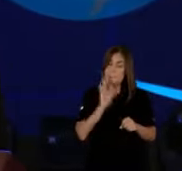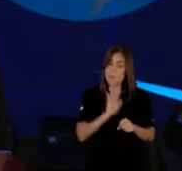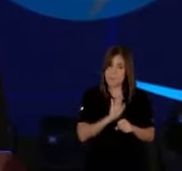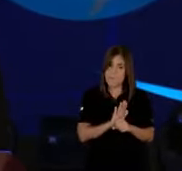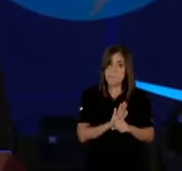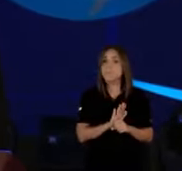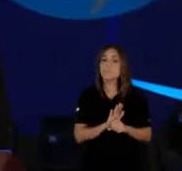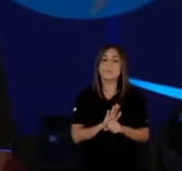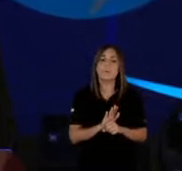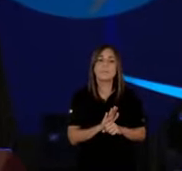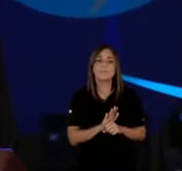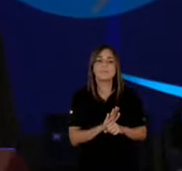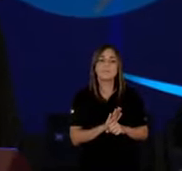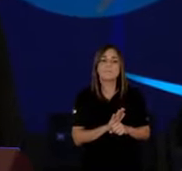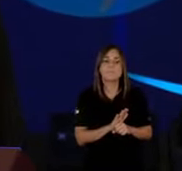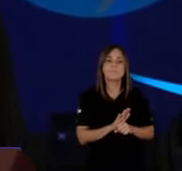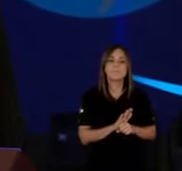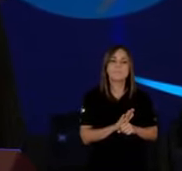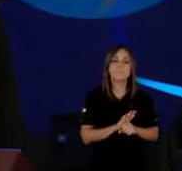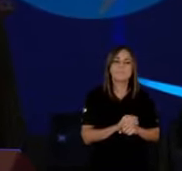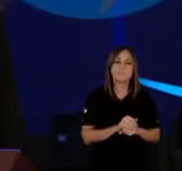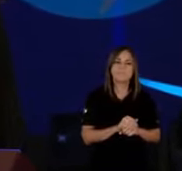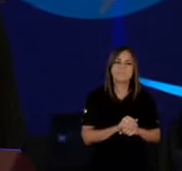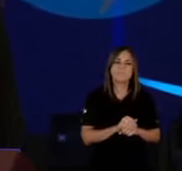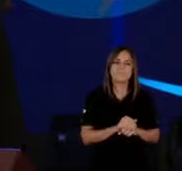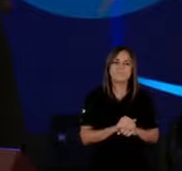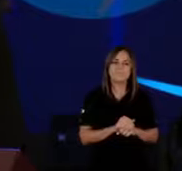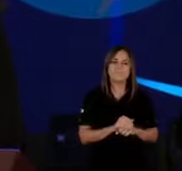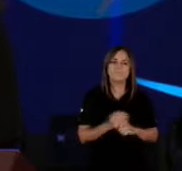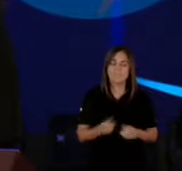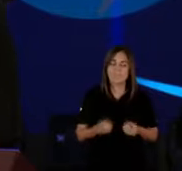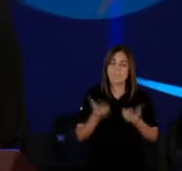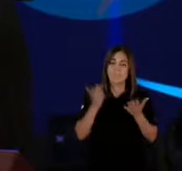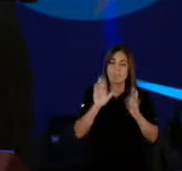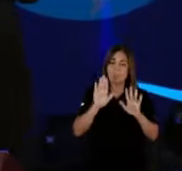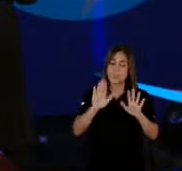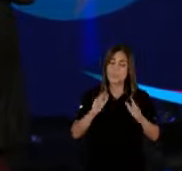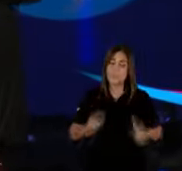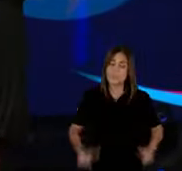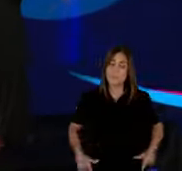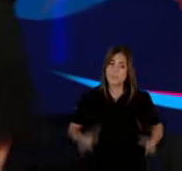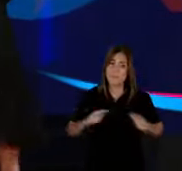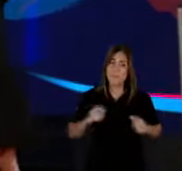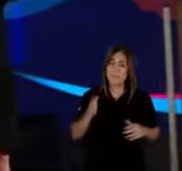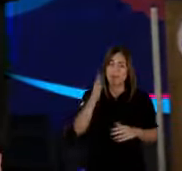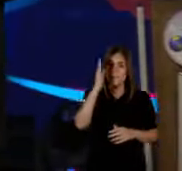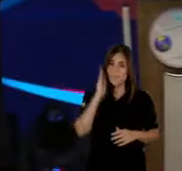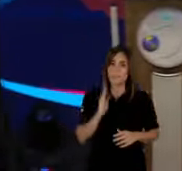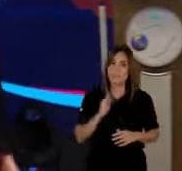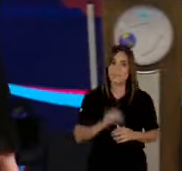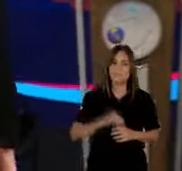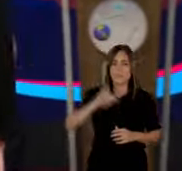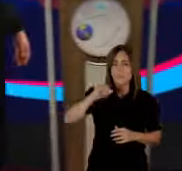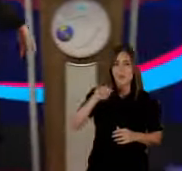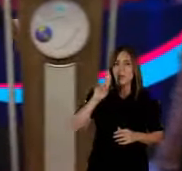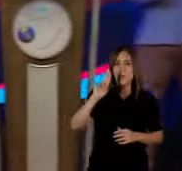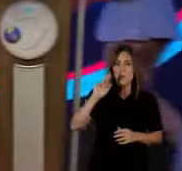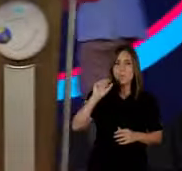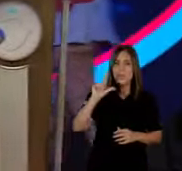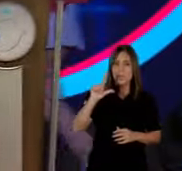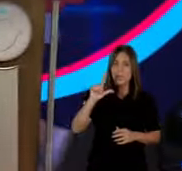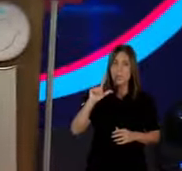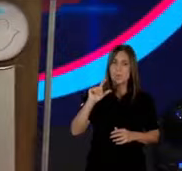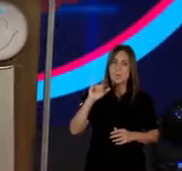sigue, David, vas a necesitar otra finca más, anexa, si sigue todo creciendo, gloria a Dios. Julio, te felicito, gracias, mi